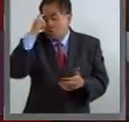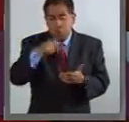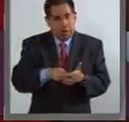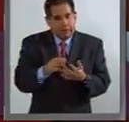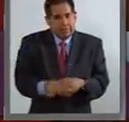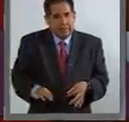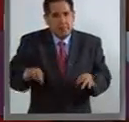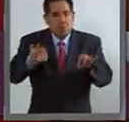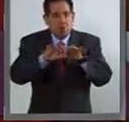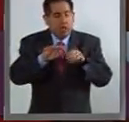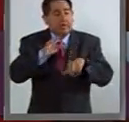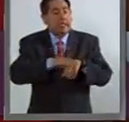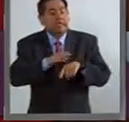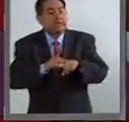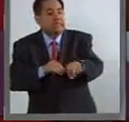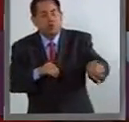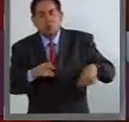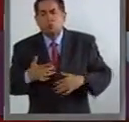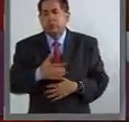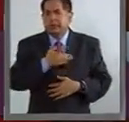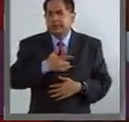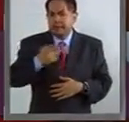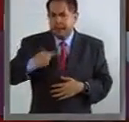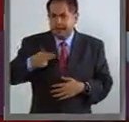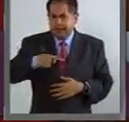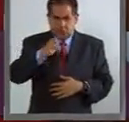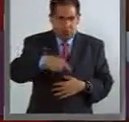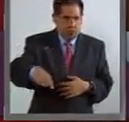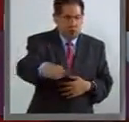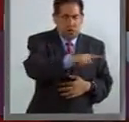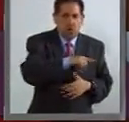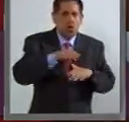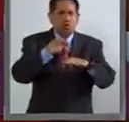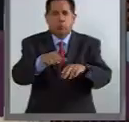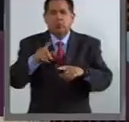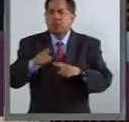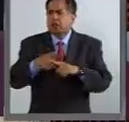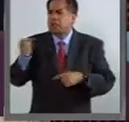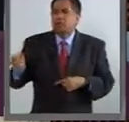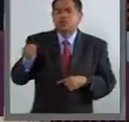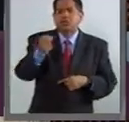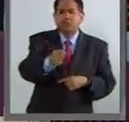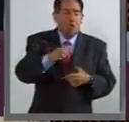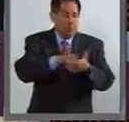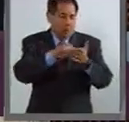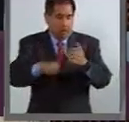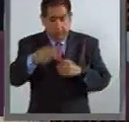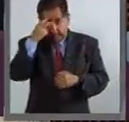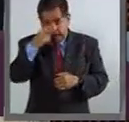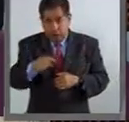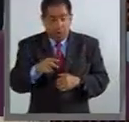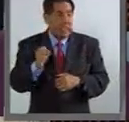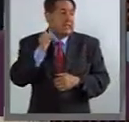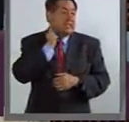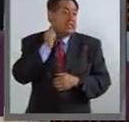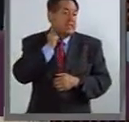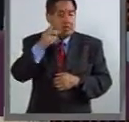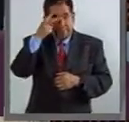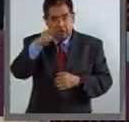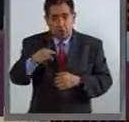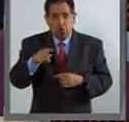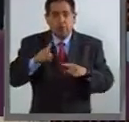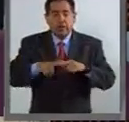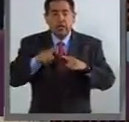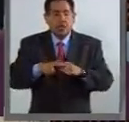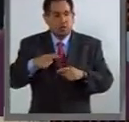fundamental escuchar el sentir de la gente con respecto a los nombramientos. En México, al Senado de la República le